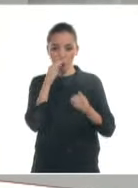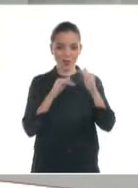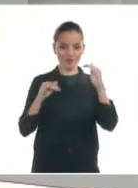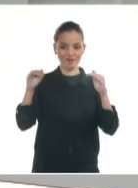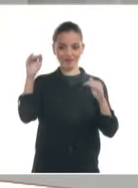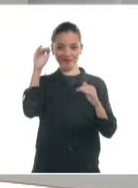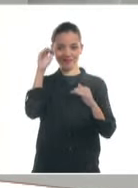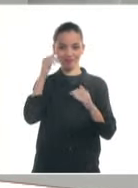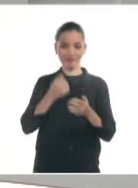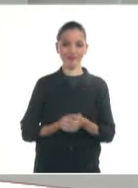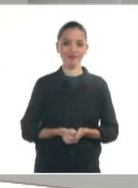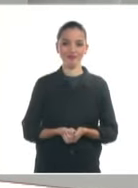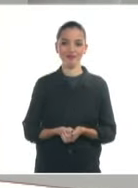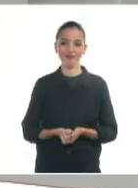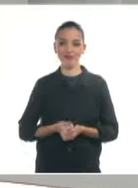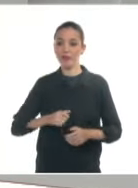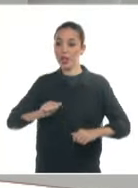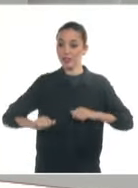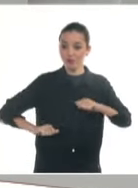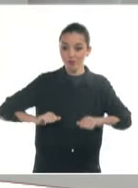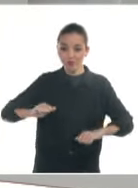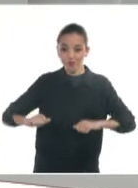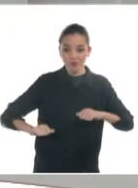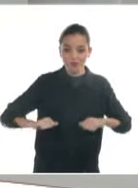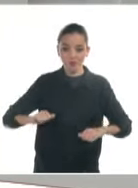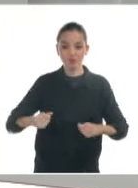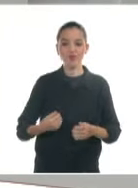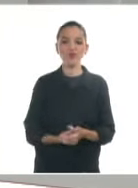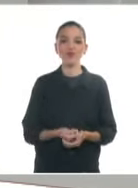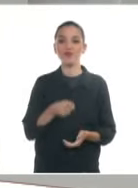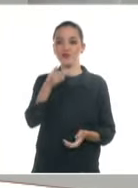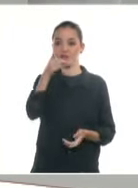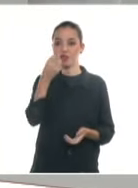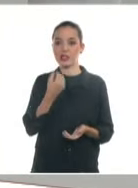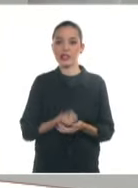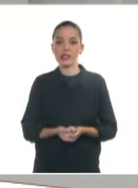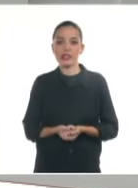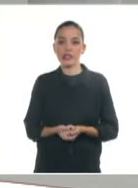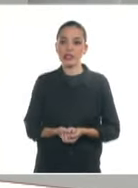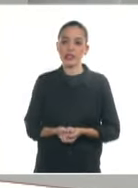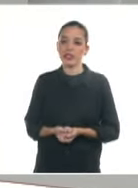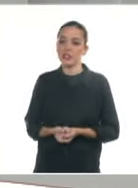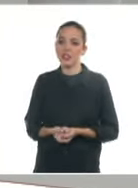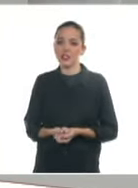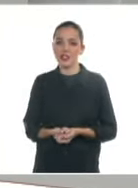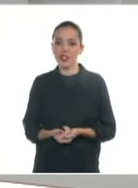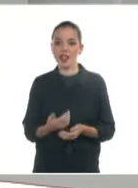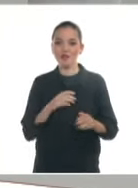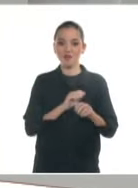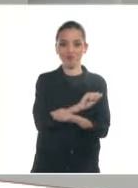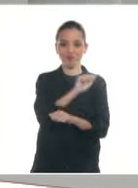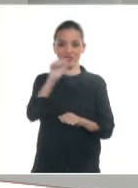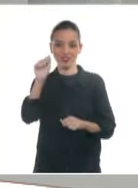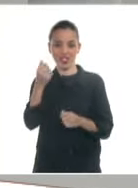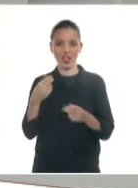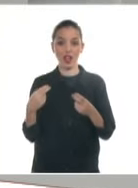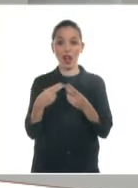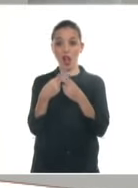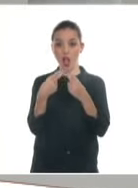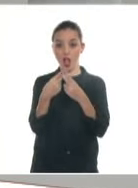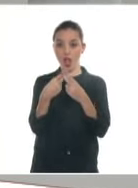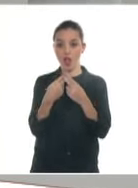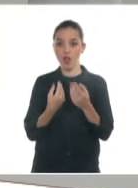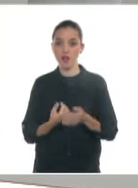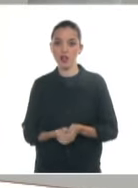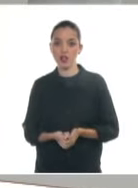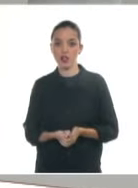de ciclismo, los también antillanos José Domínguez y Daimelín Pérez ganaron la categoría élite de la primera Copa Castrol de ciclismo en La Habana, reporta